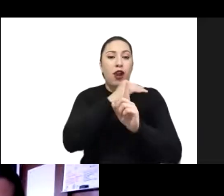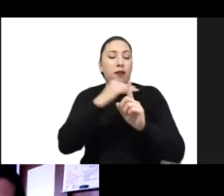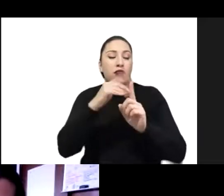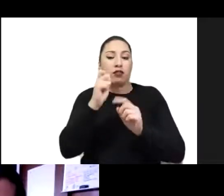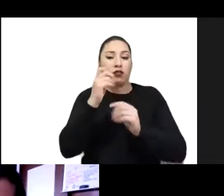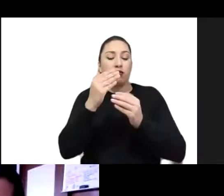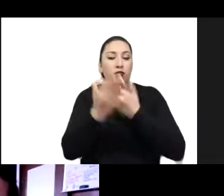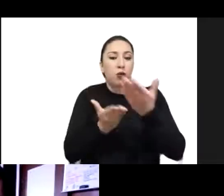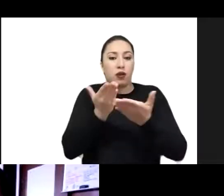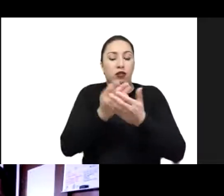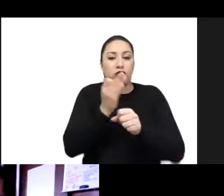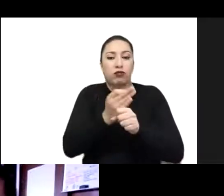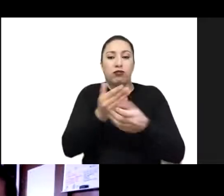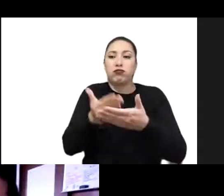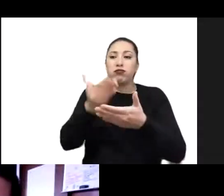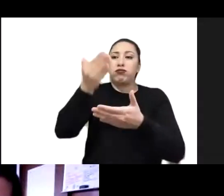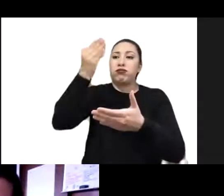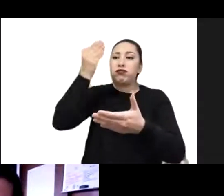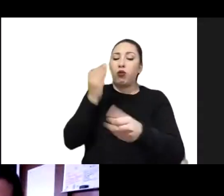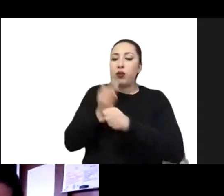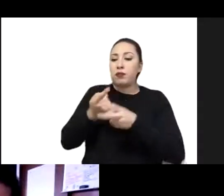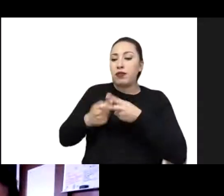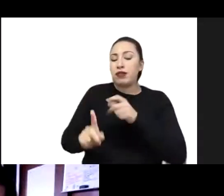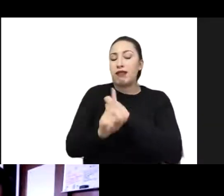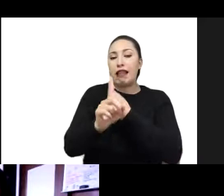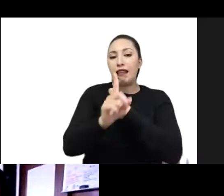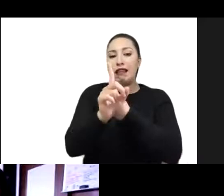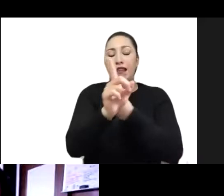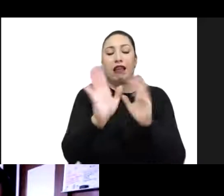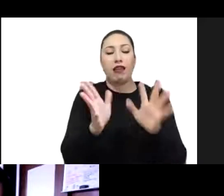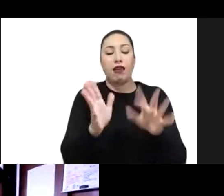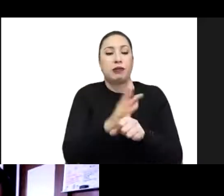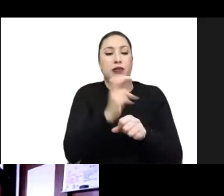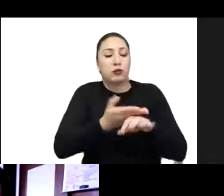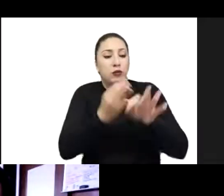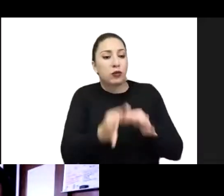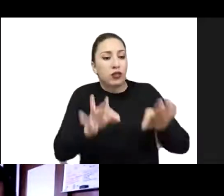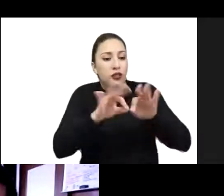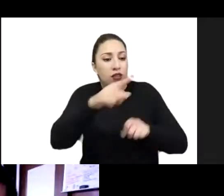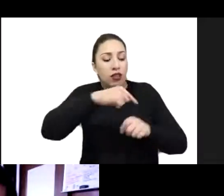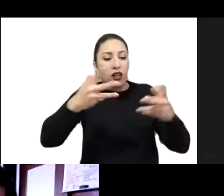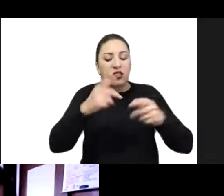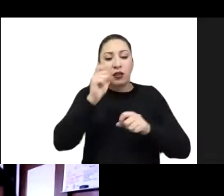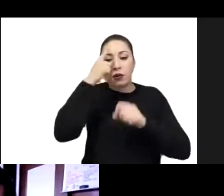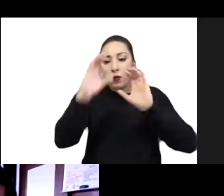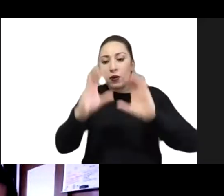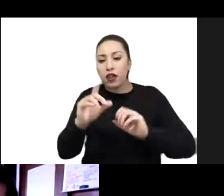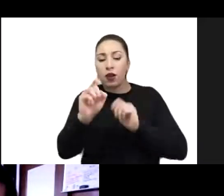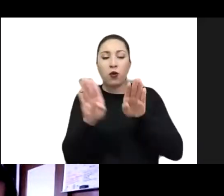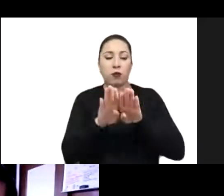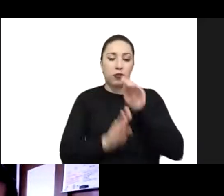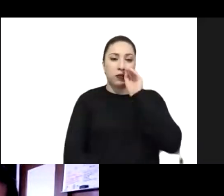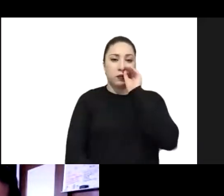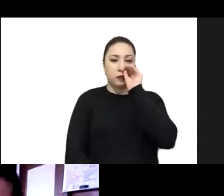que ya estamos viviendo los efectos desde ahora y es por eso que es tan importante tomar cartas en el asunto alrededor del tema.